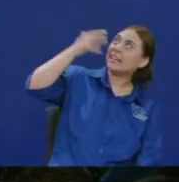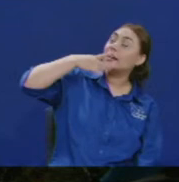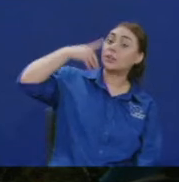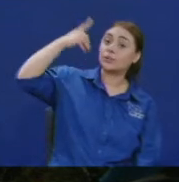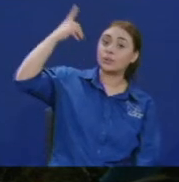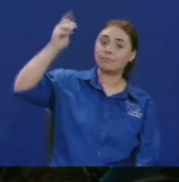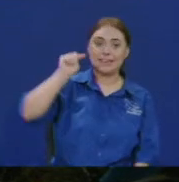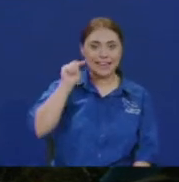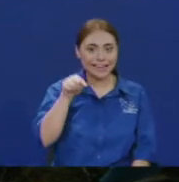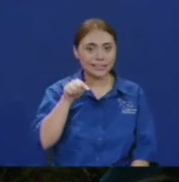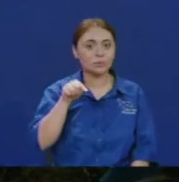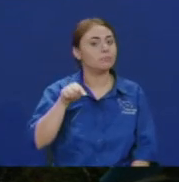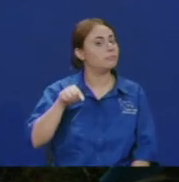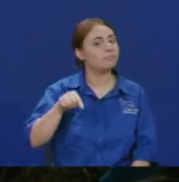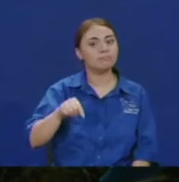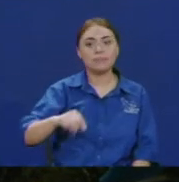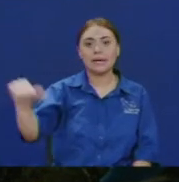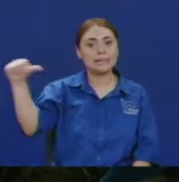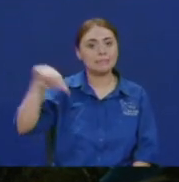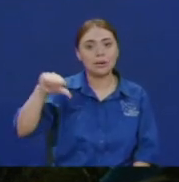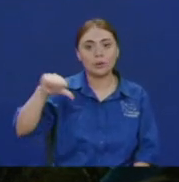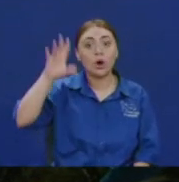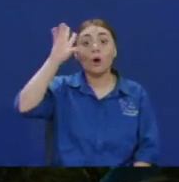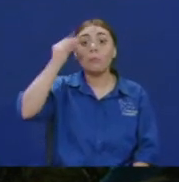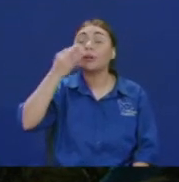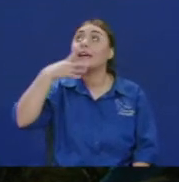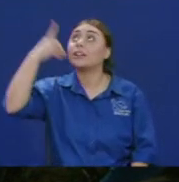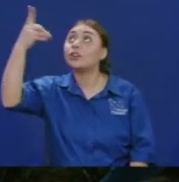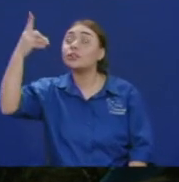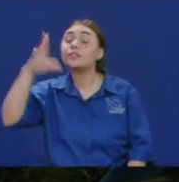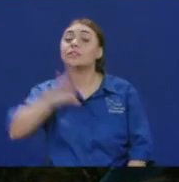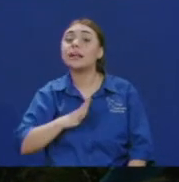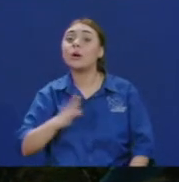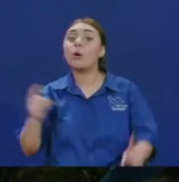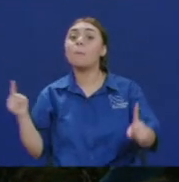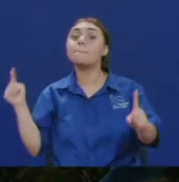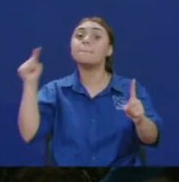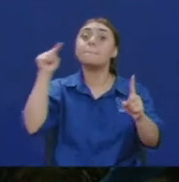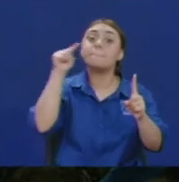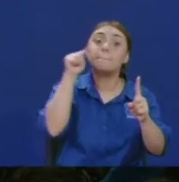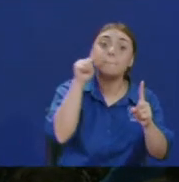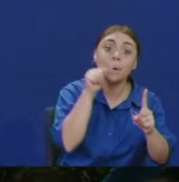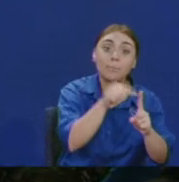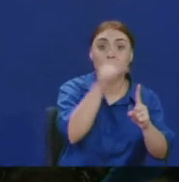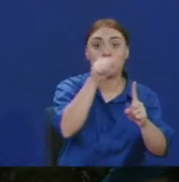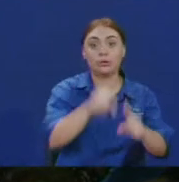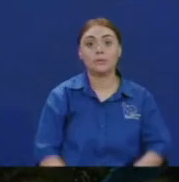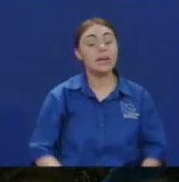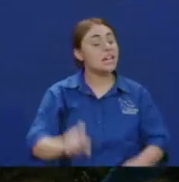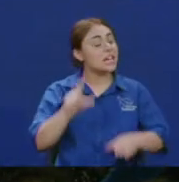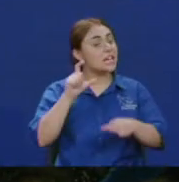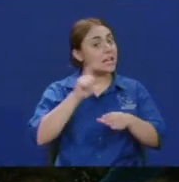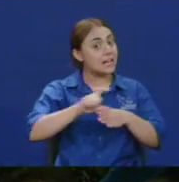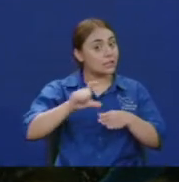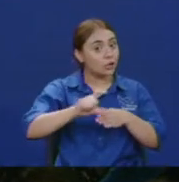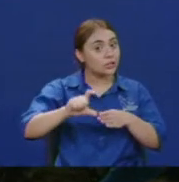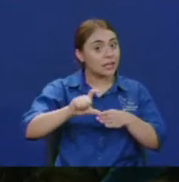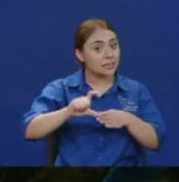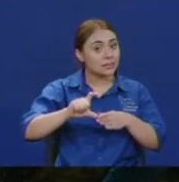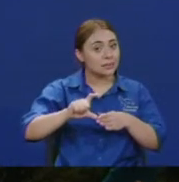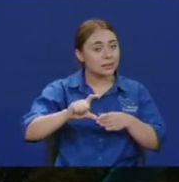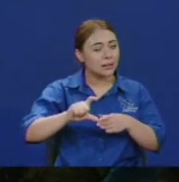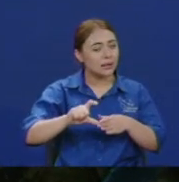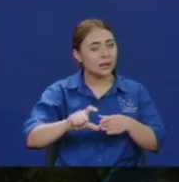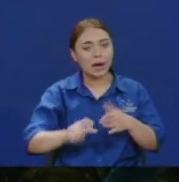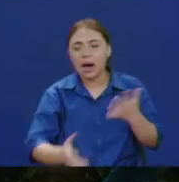muy malo, porque Dios no tiene despropósitos. Todas las cosas ayudan a bien para los que amamos